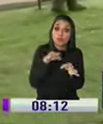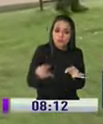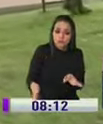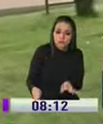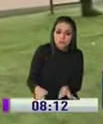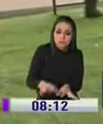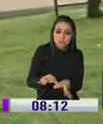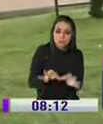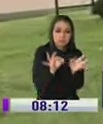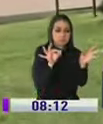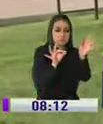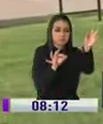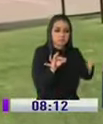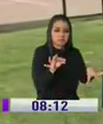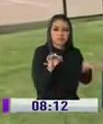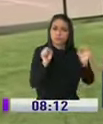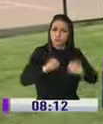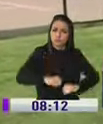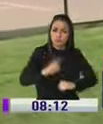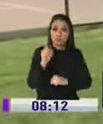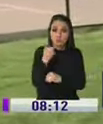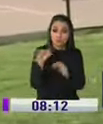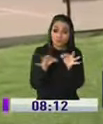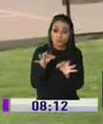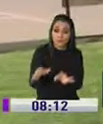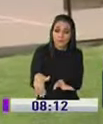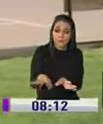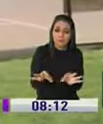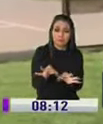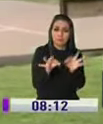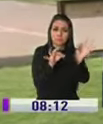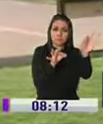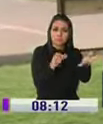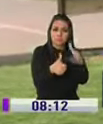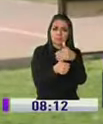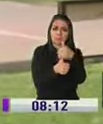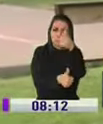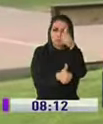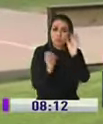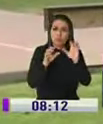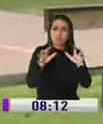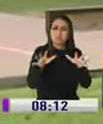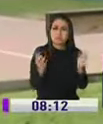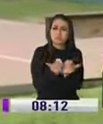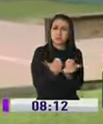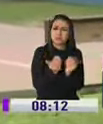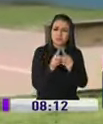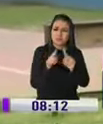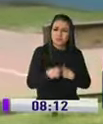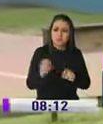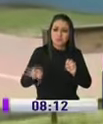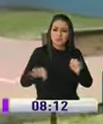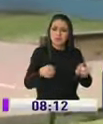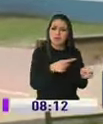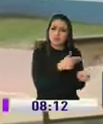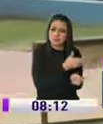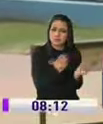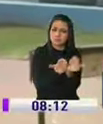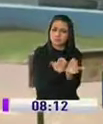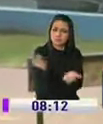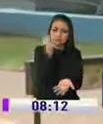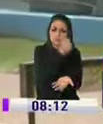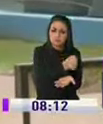el parque, 3 contenedores que pueden solo con la fundita y colocar ahí. Igual basura también, hay bastante basura, tenemos contenedores ahí, que por favor nos ayuden con